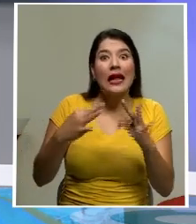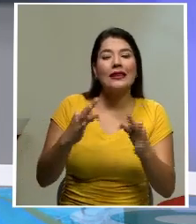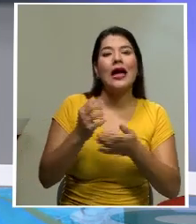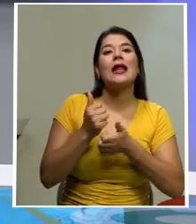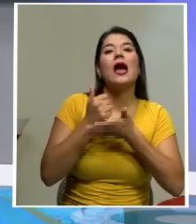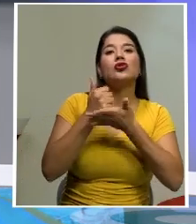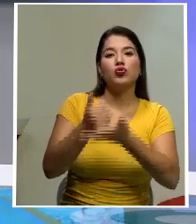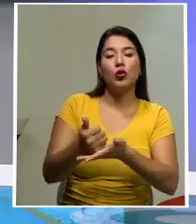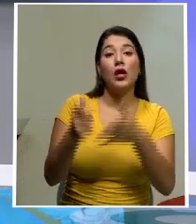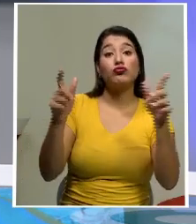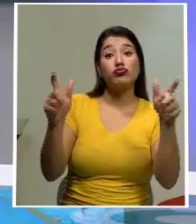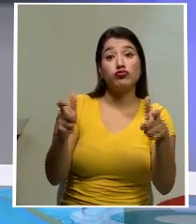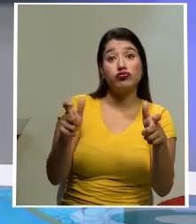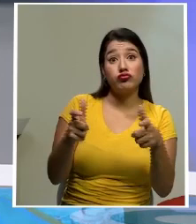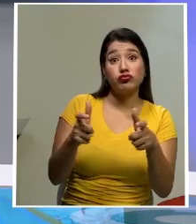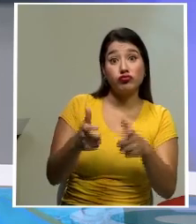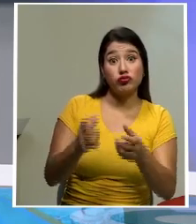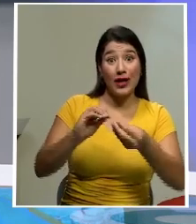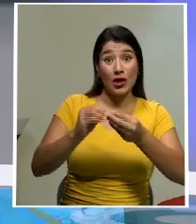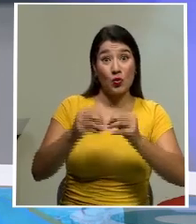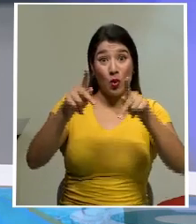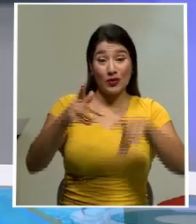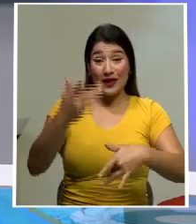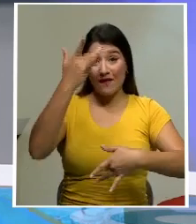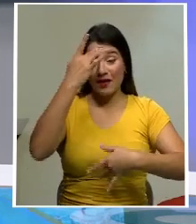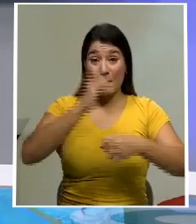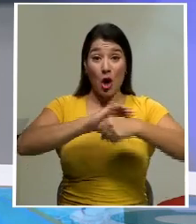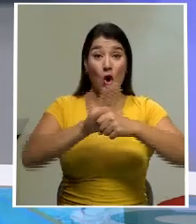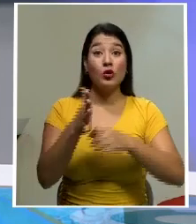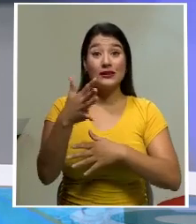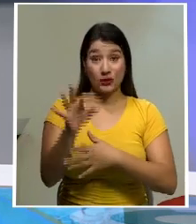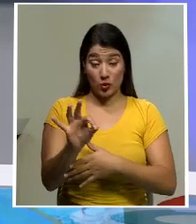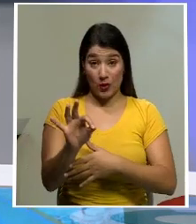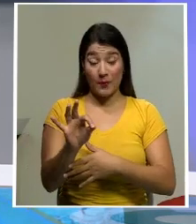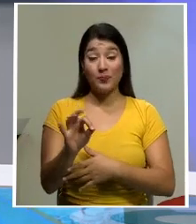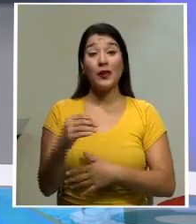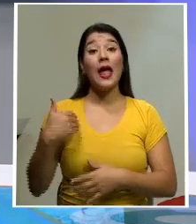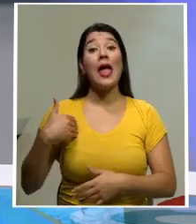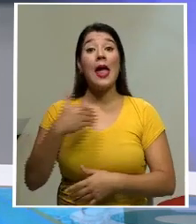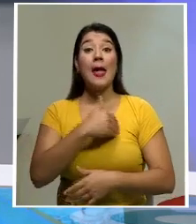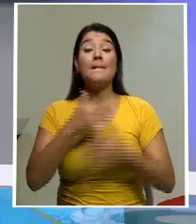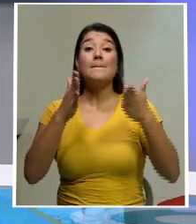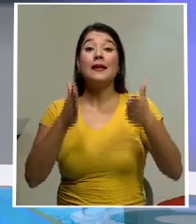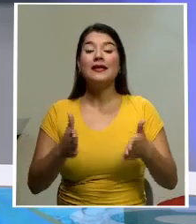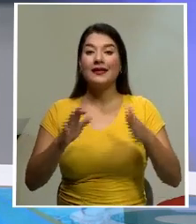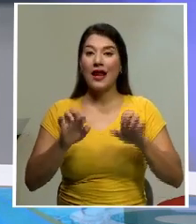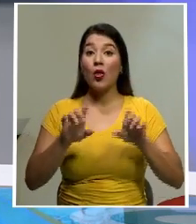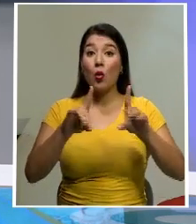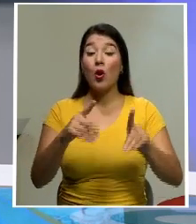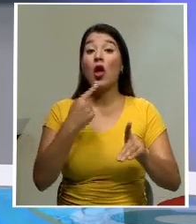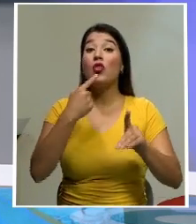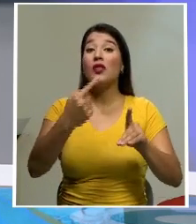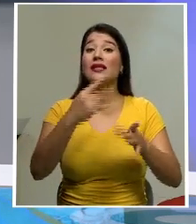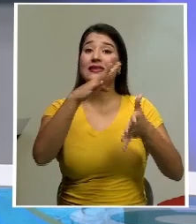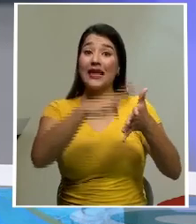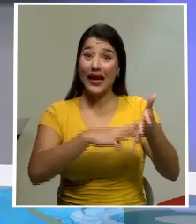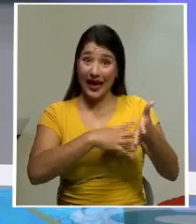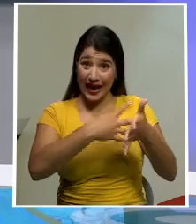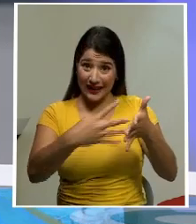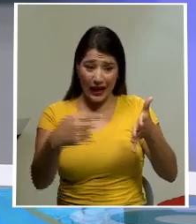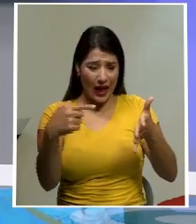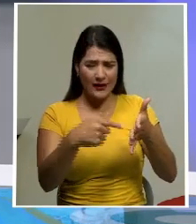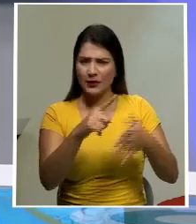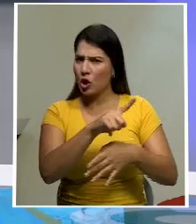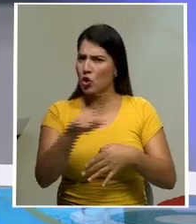aumento de casos de COVID-19. Pese a esto, la ministra de esta cartera asegura que el calendario escolar no tendrá